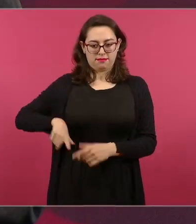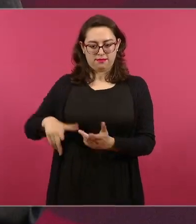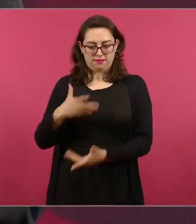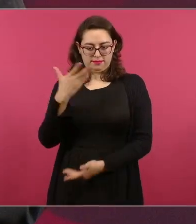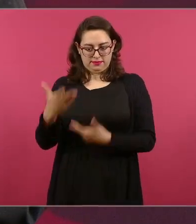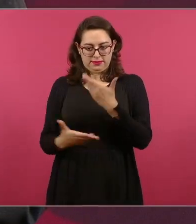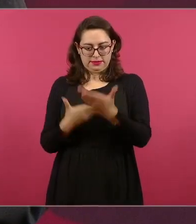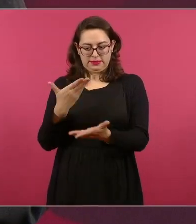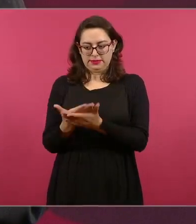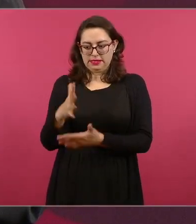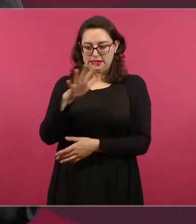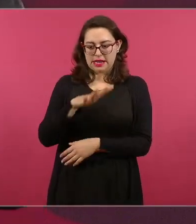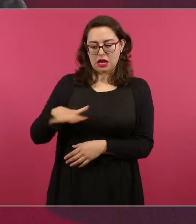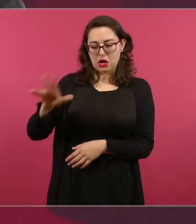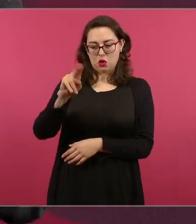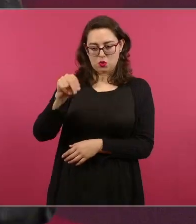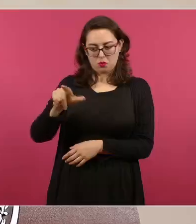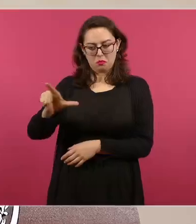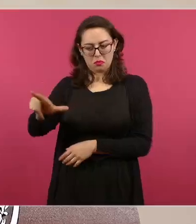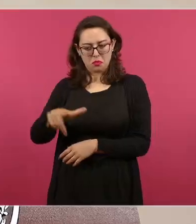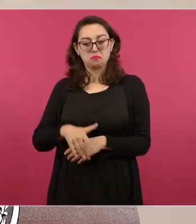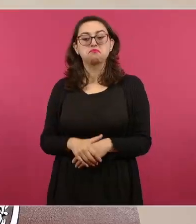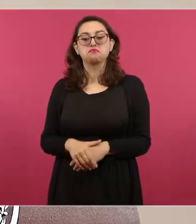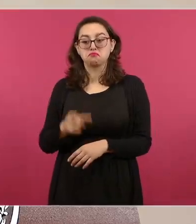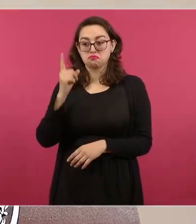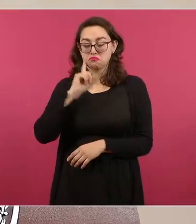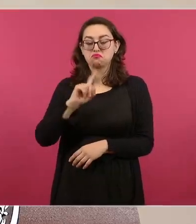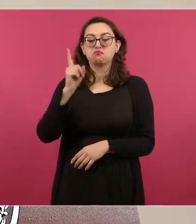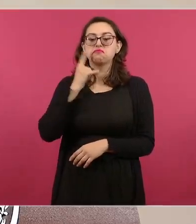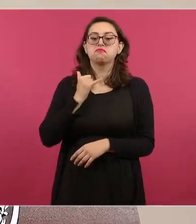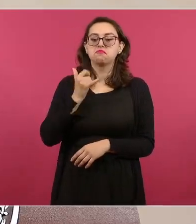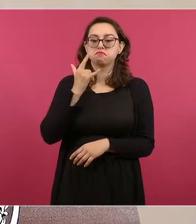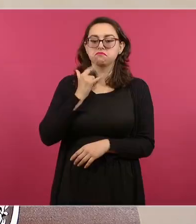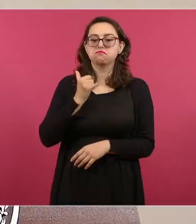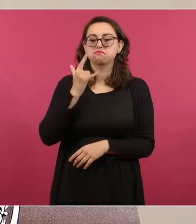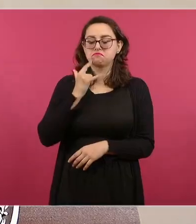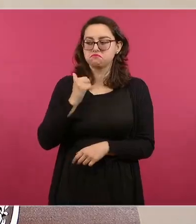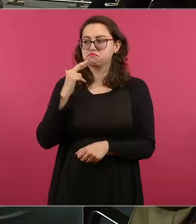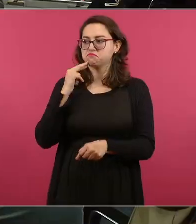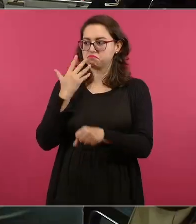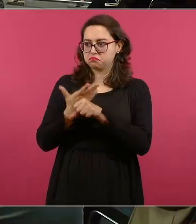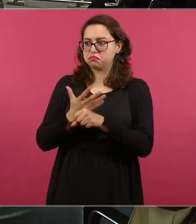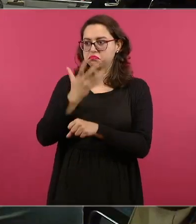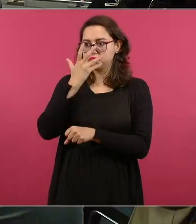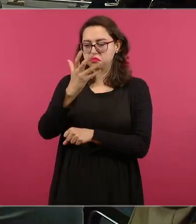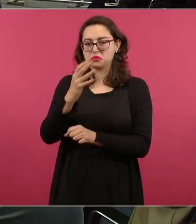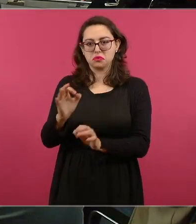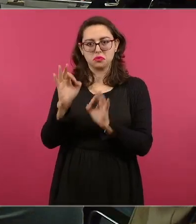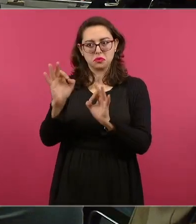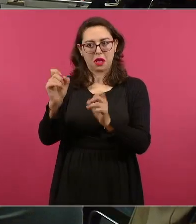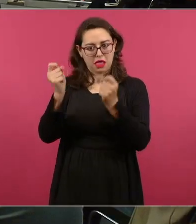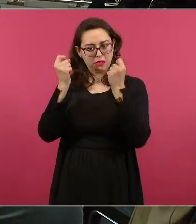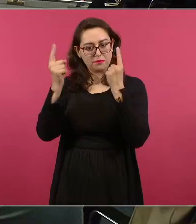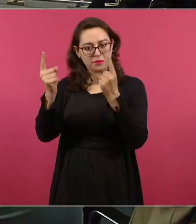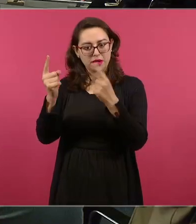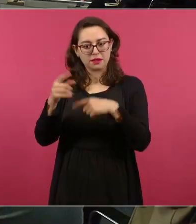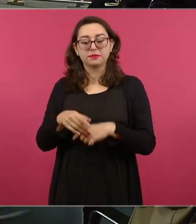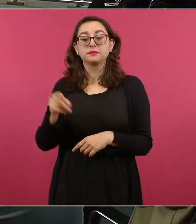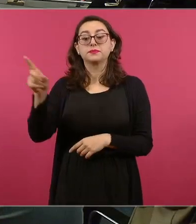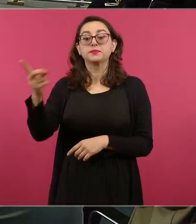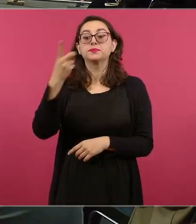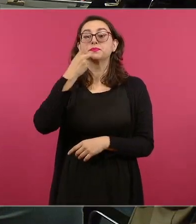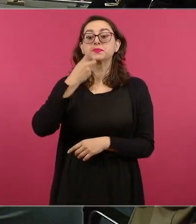Judith, que es una mujer de lucha, seria, responsable, y me